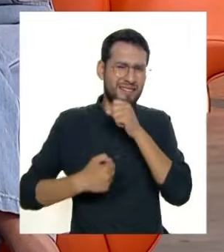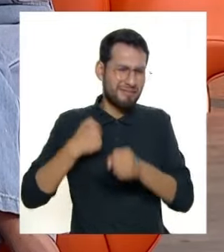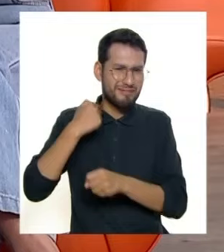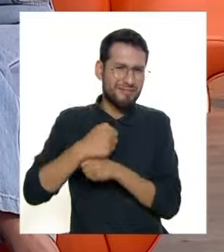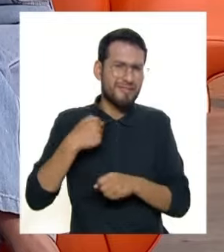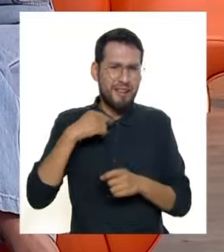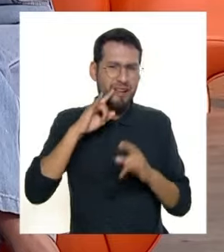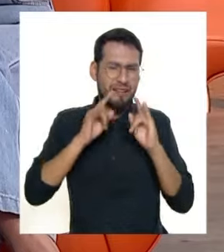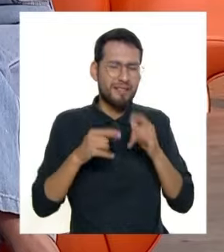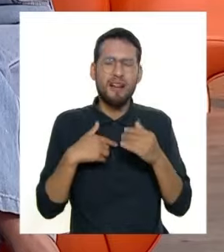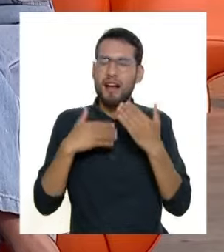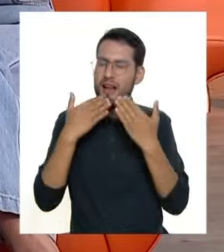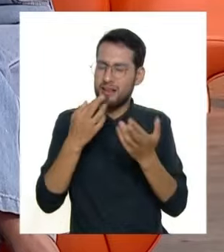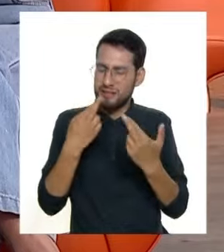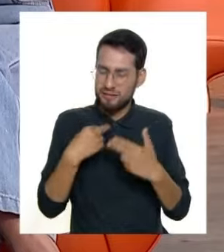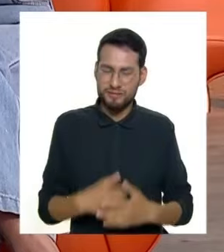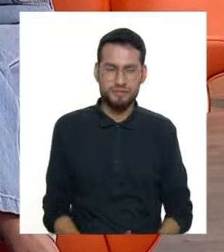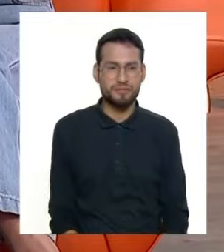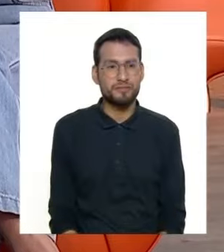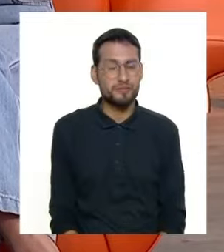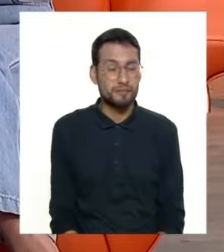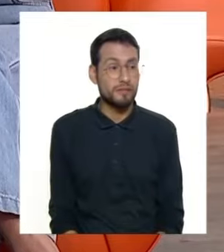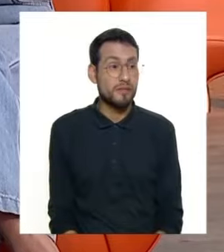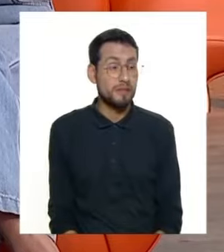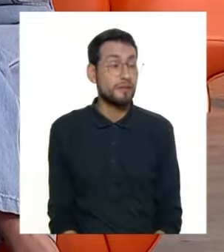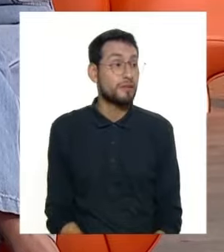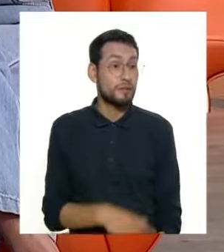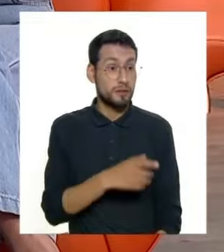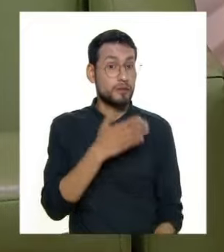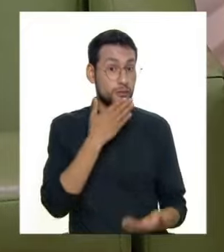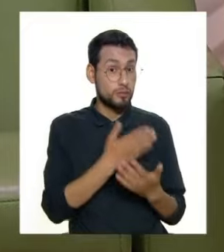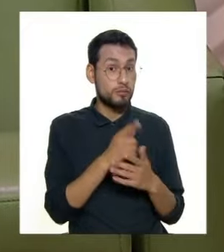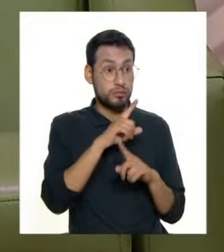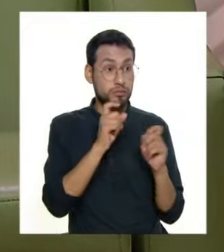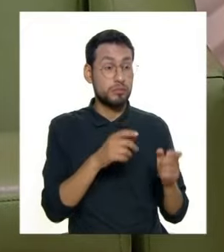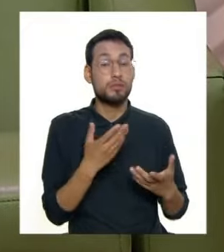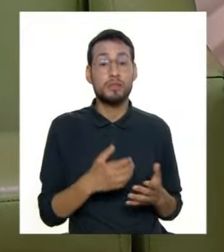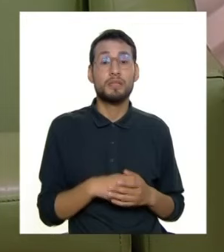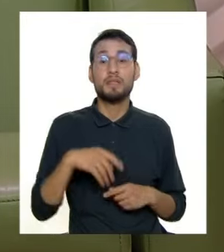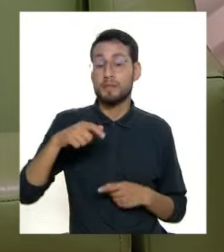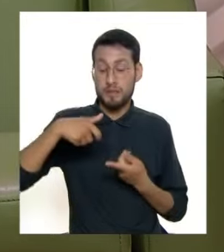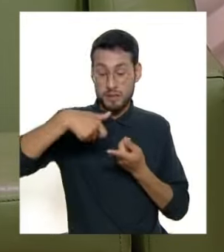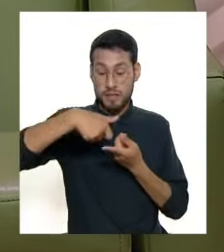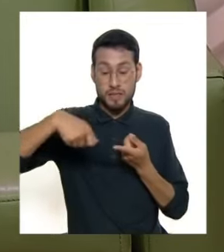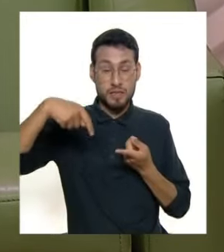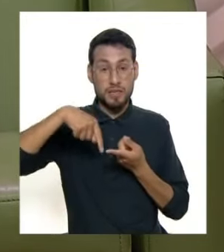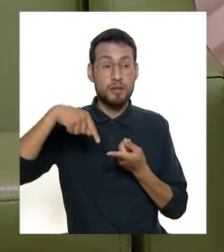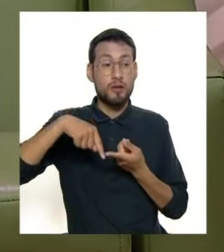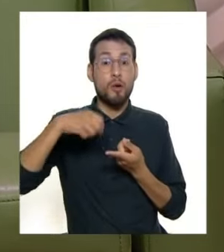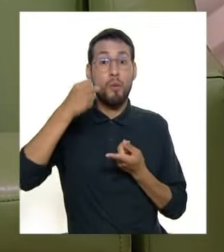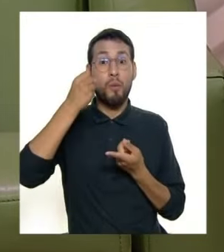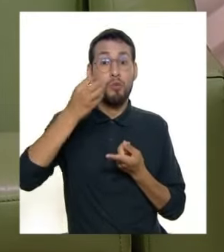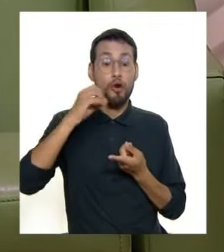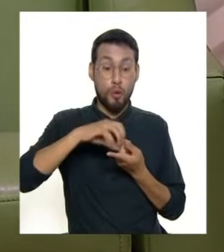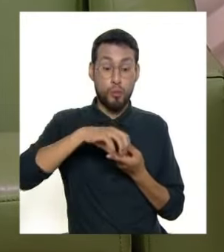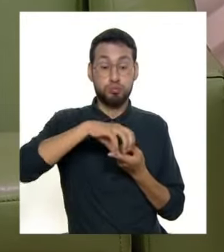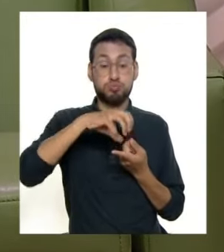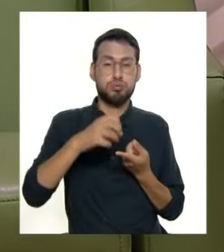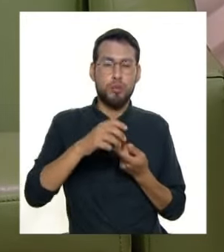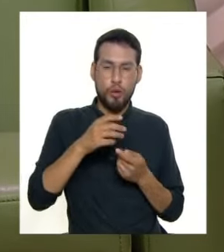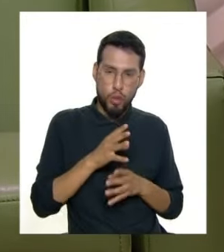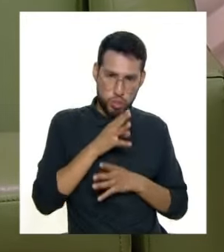pies. Gracias por su respuesta. Muchas gracias. Claro, es una excelente pregunta, ¿no? En realidad la pasta dental, cuando se echa en exceso,